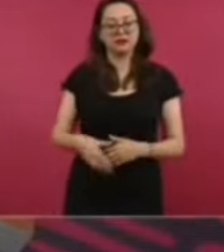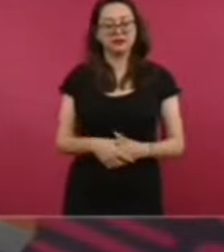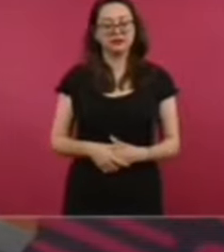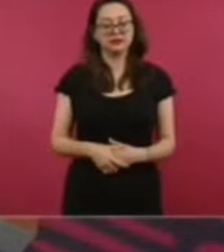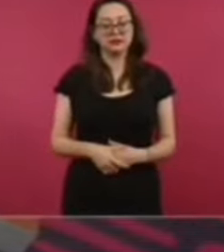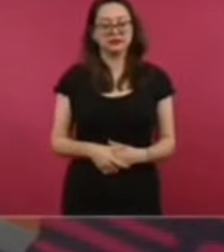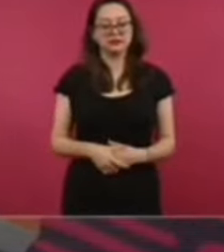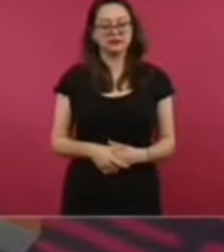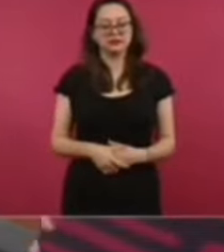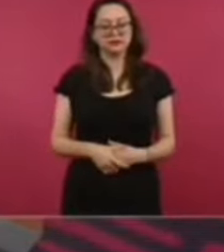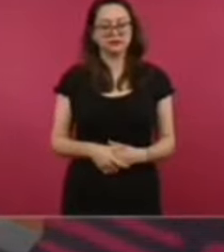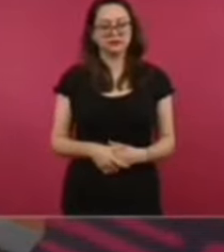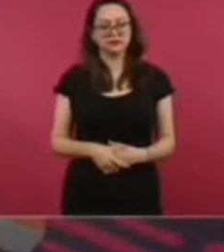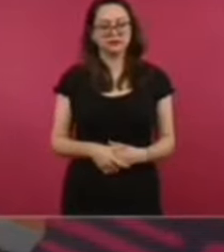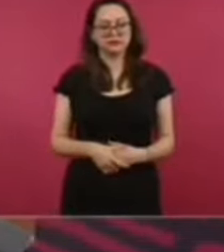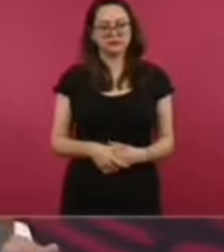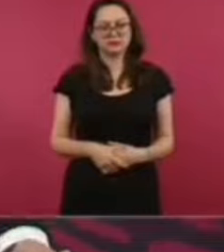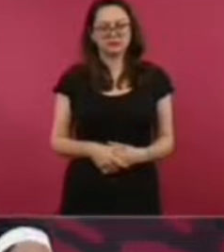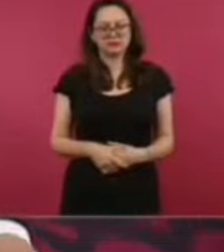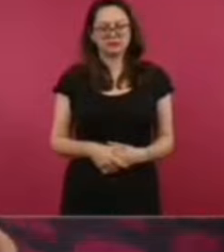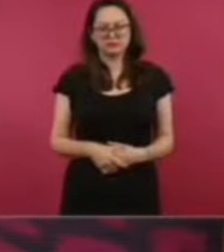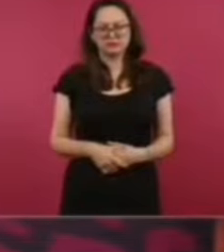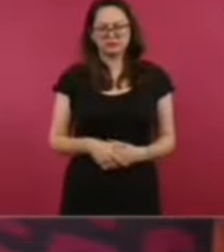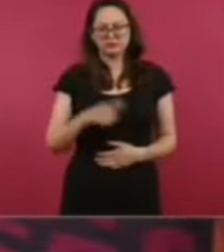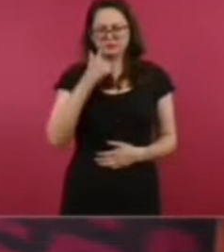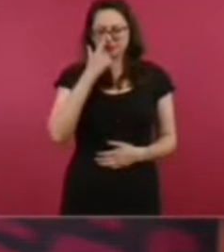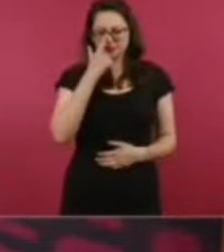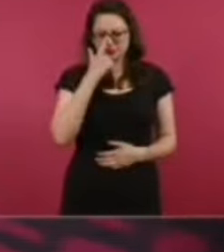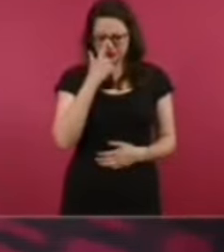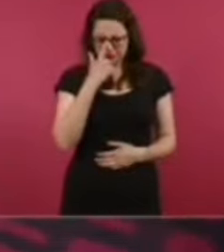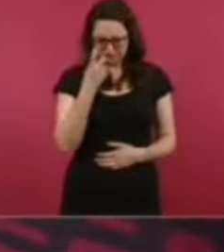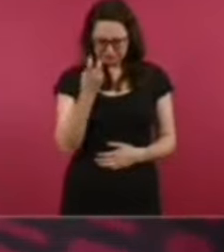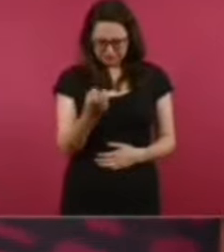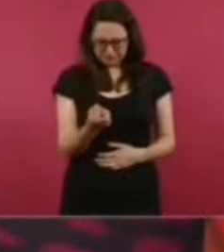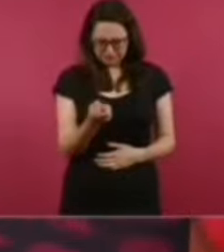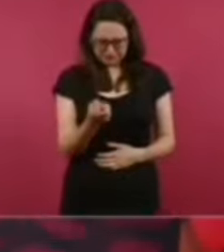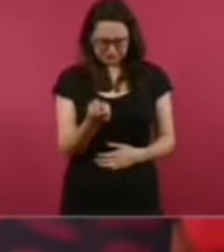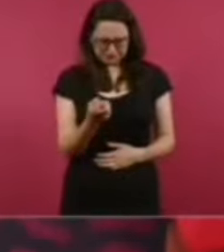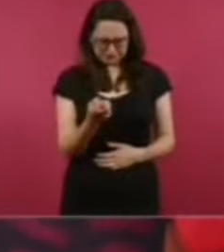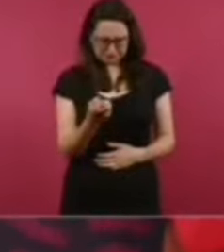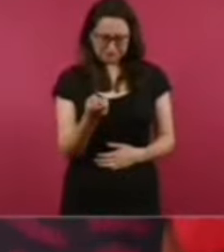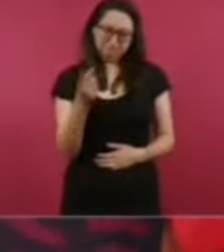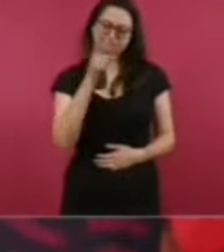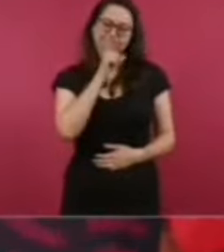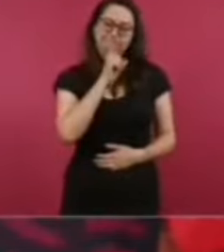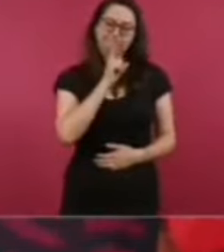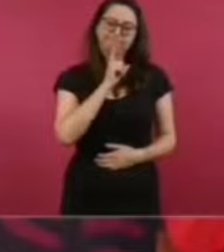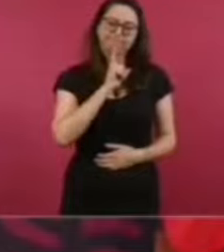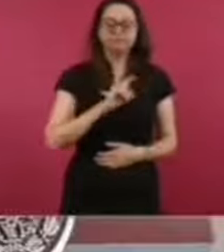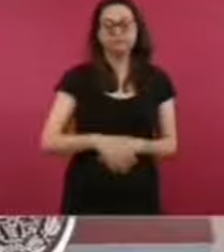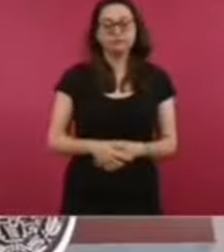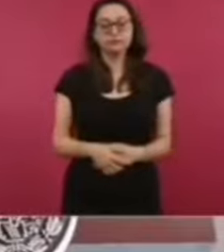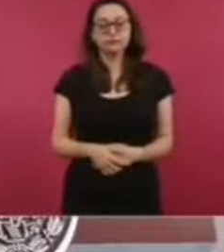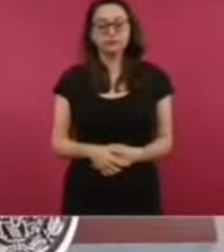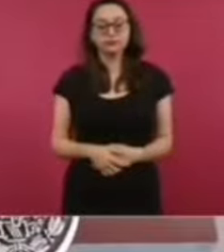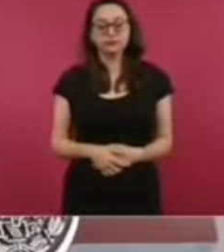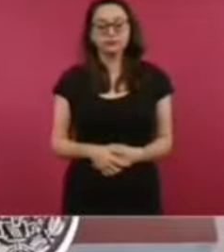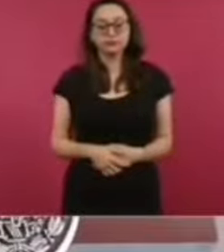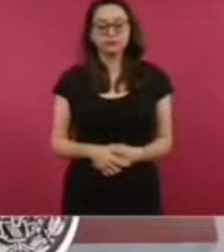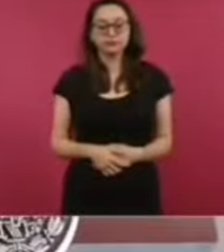O sea, eso es una gran falsedad, eso es